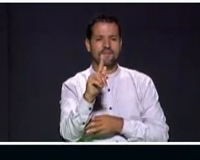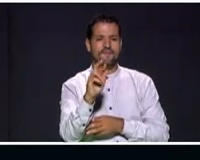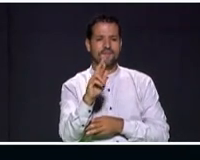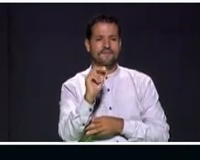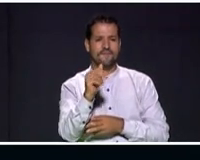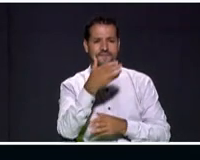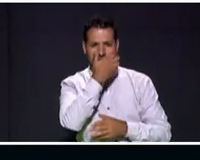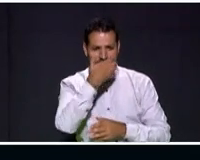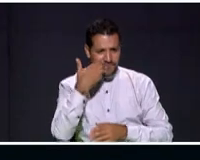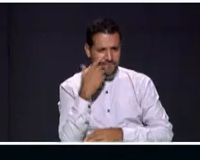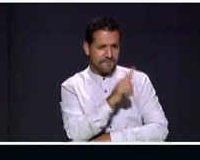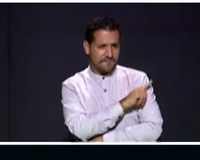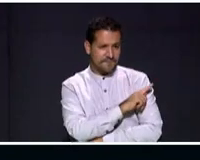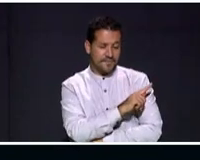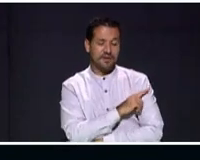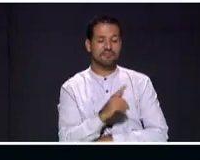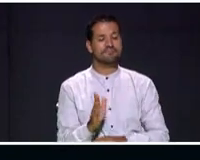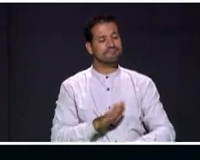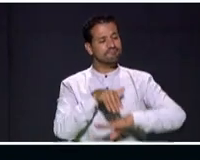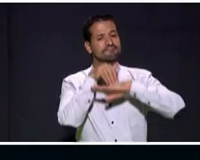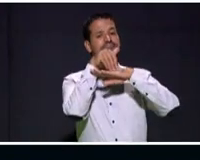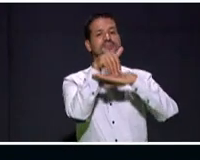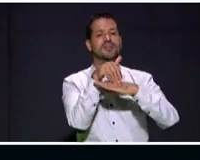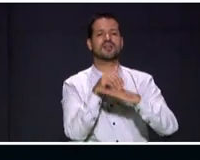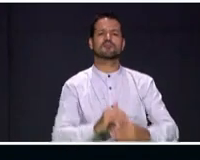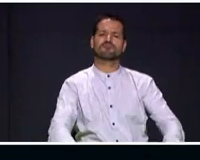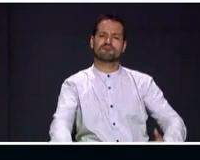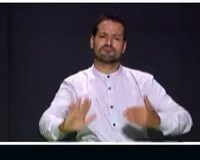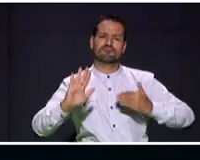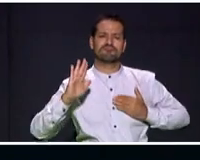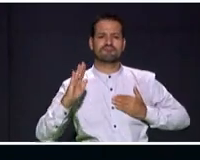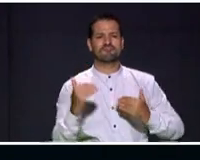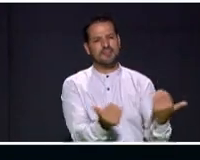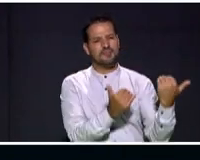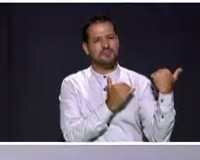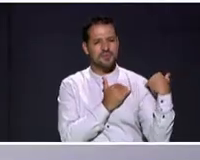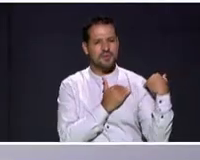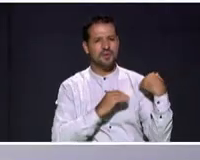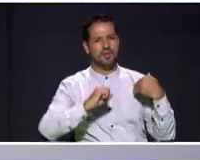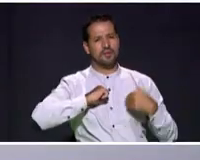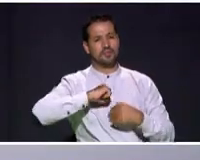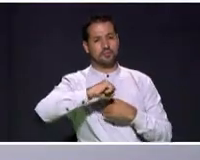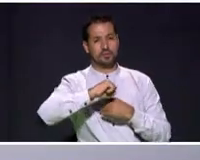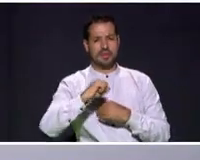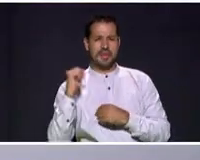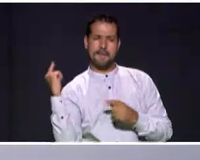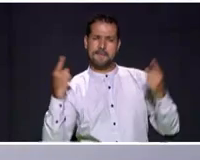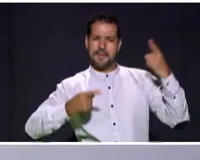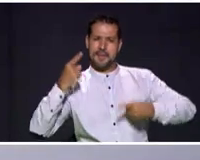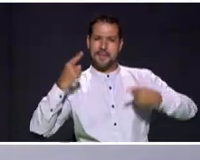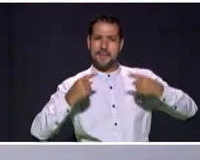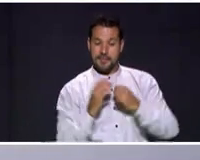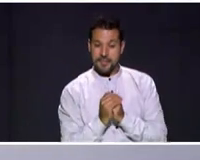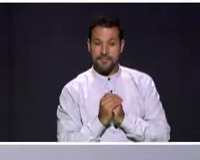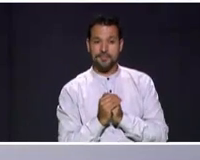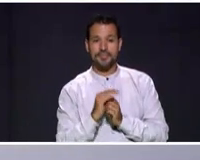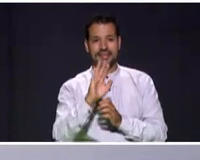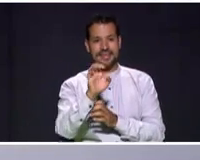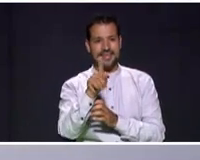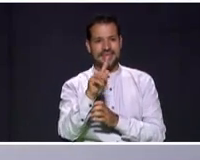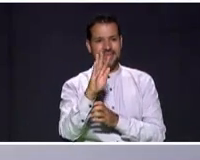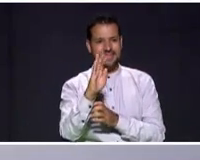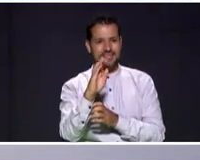para asumir la responsabilidad y la autoridad doctor bueno esta energía cuál de los dos temas